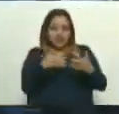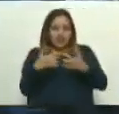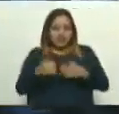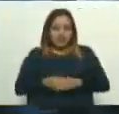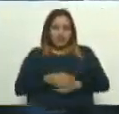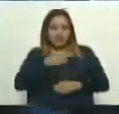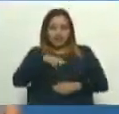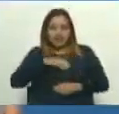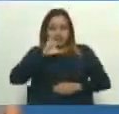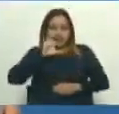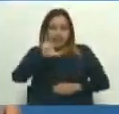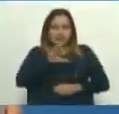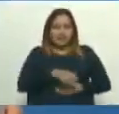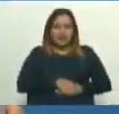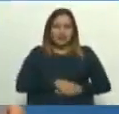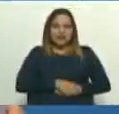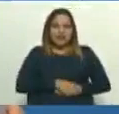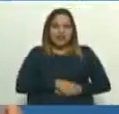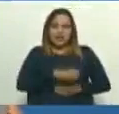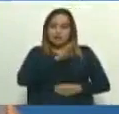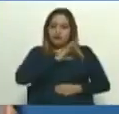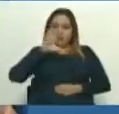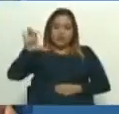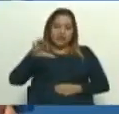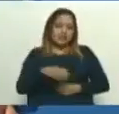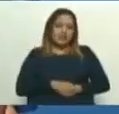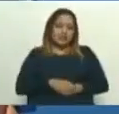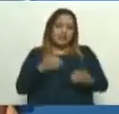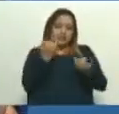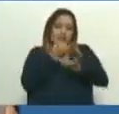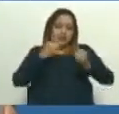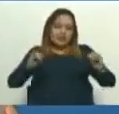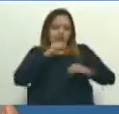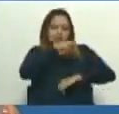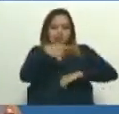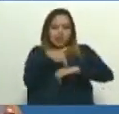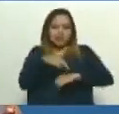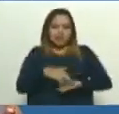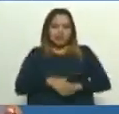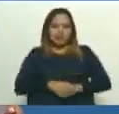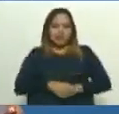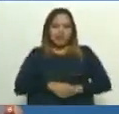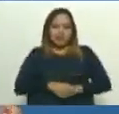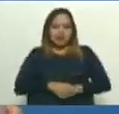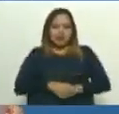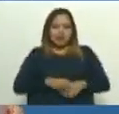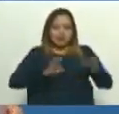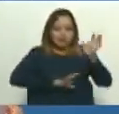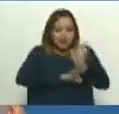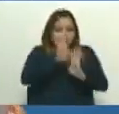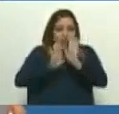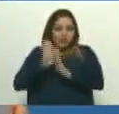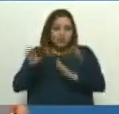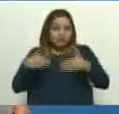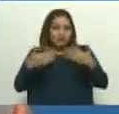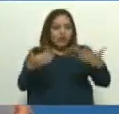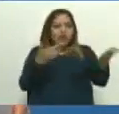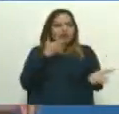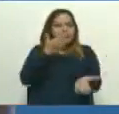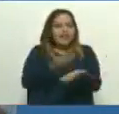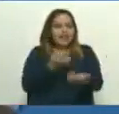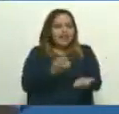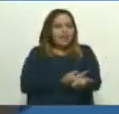nuestra patria, por la soberanía, por la independencia nacional, por el desarrollo, por el progreso. Gracias, hermanos